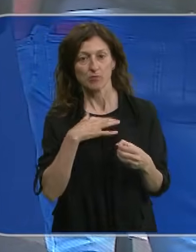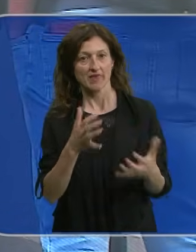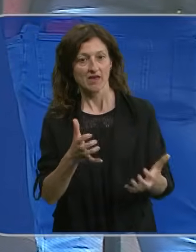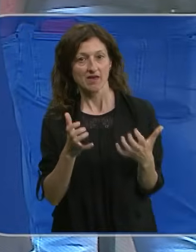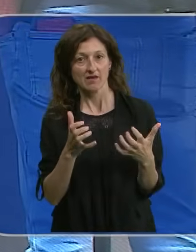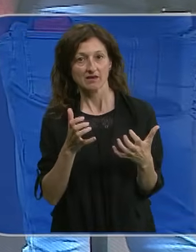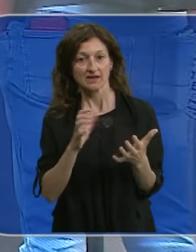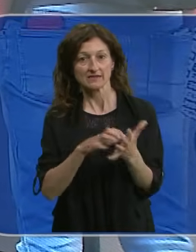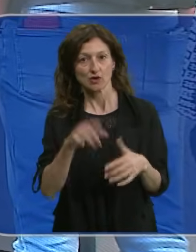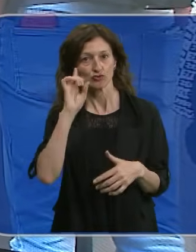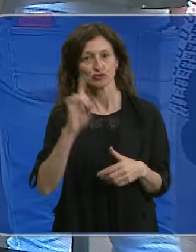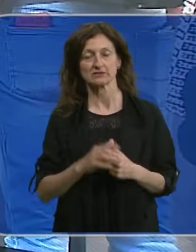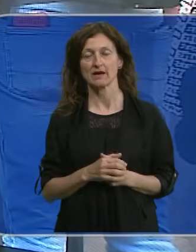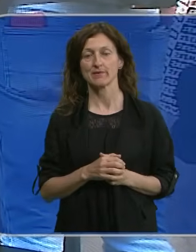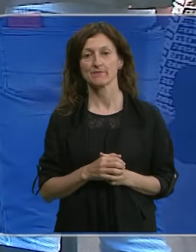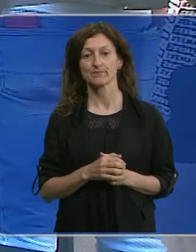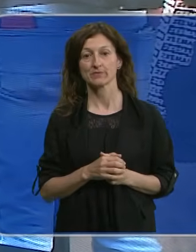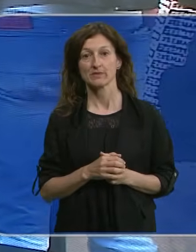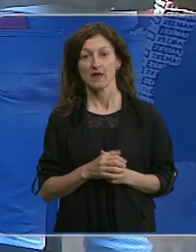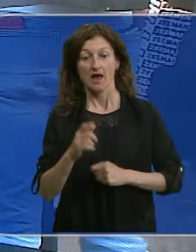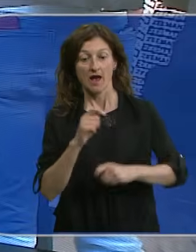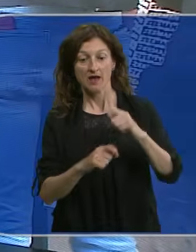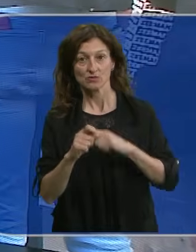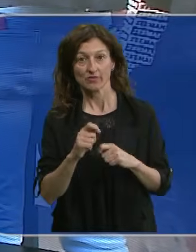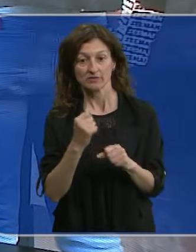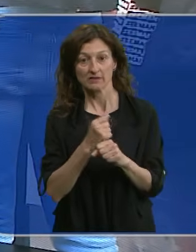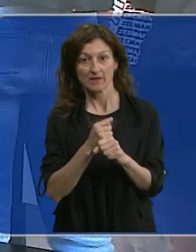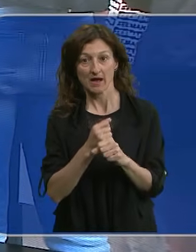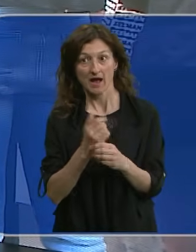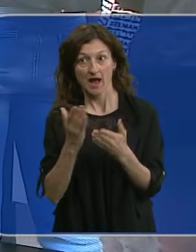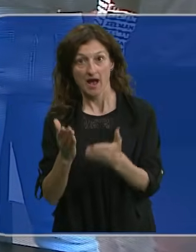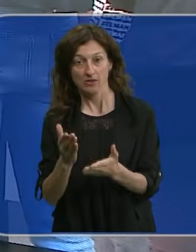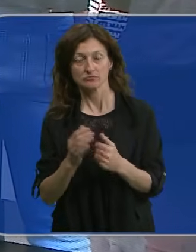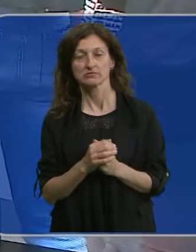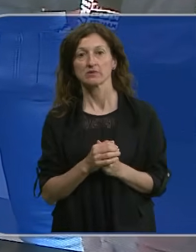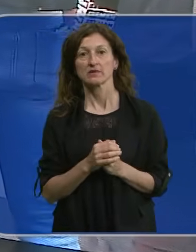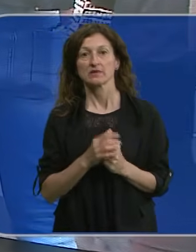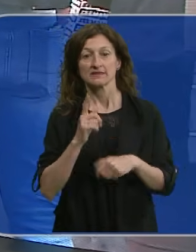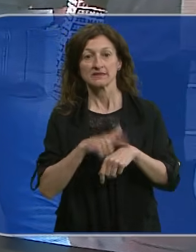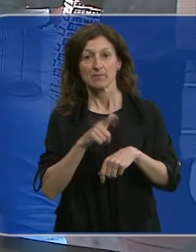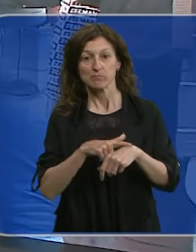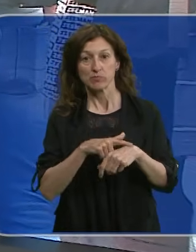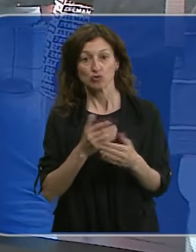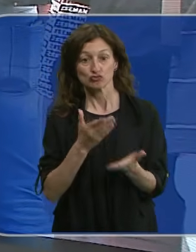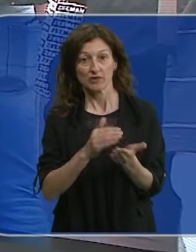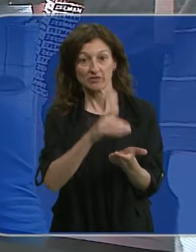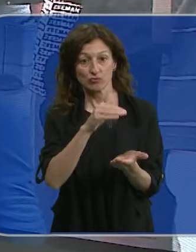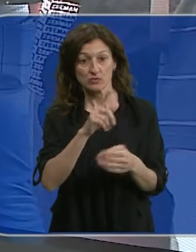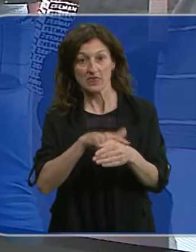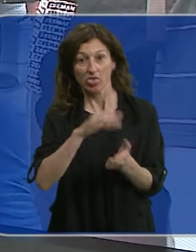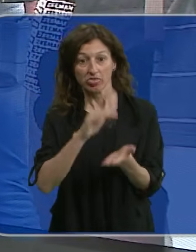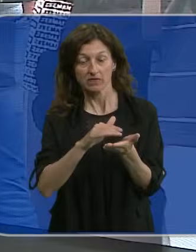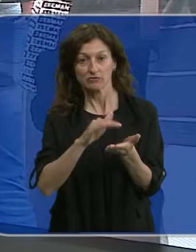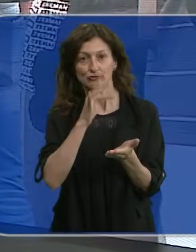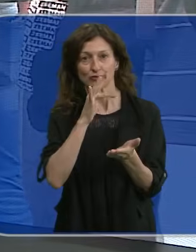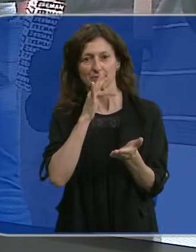podrán beneficiarse en Castilla y León. Lo que sí temen desde alguna de las asociaciones que trabaja con esta población es que no dé tiempo a tramitar todas las solicitudes porque